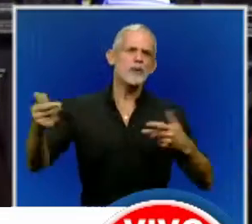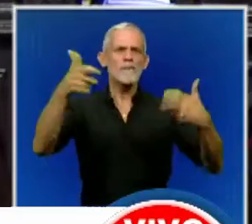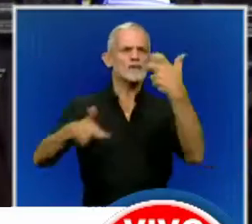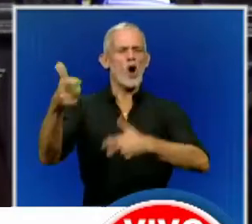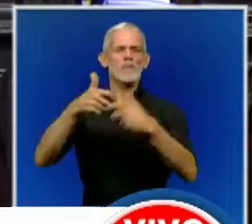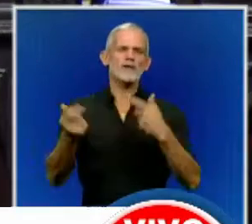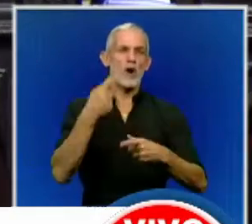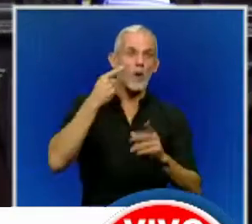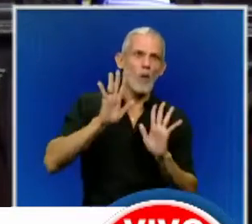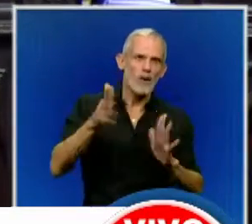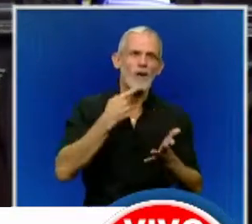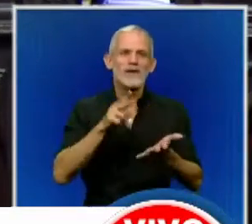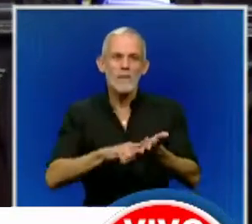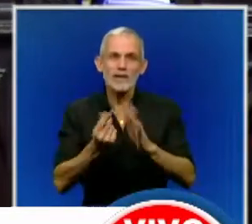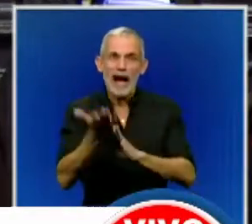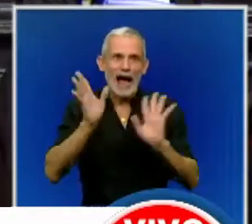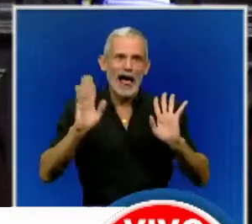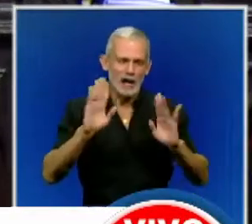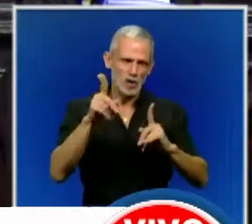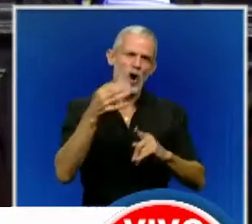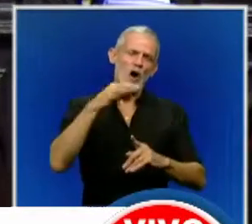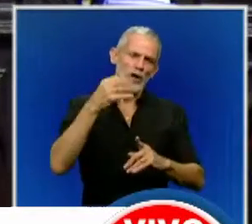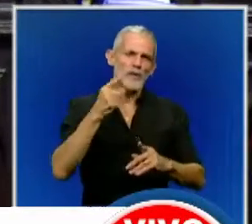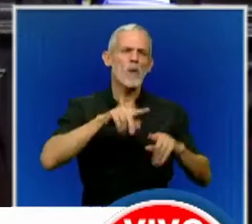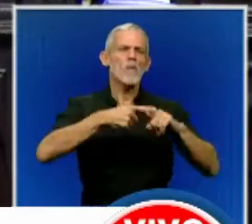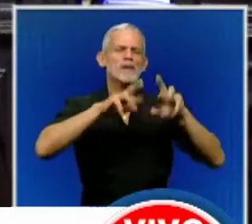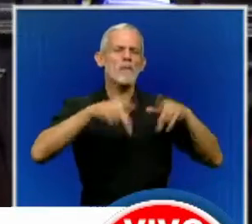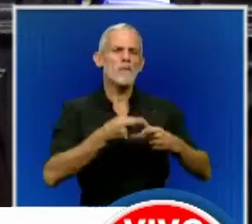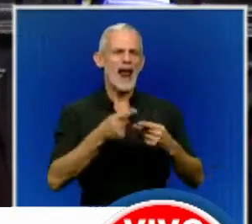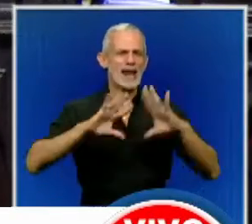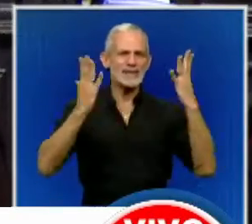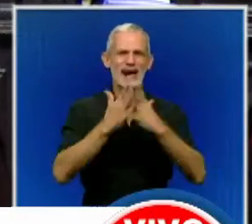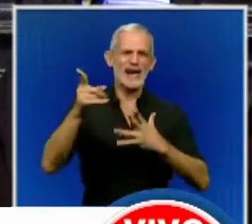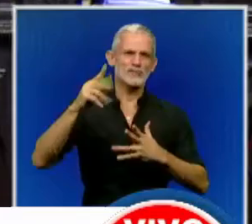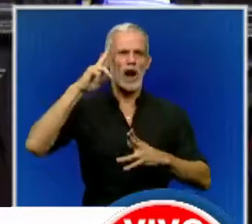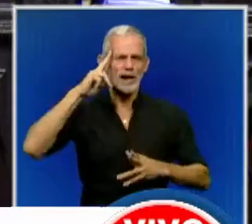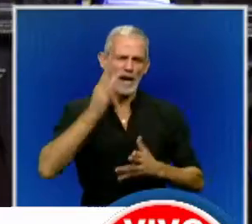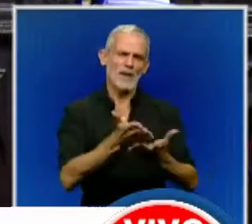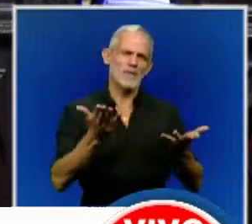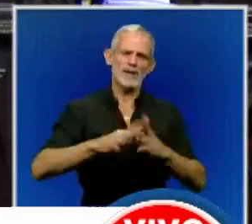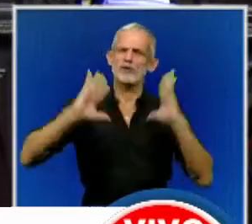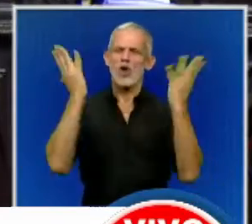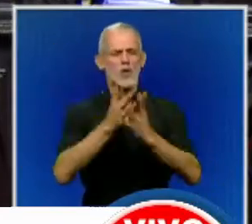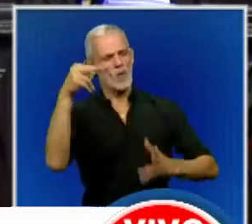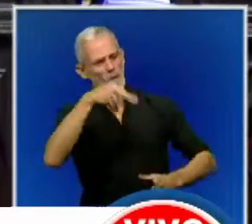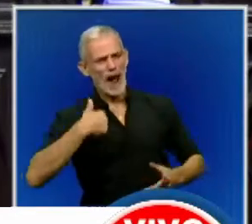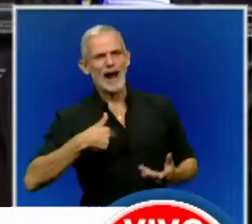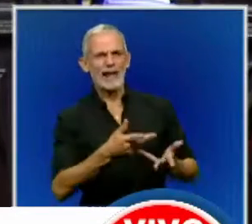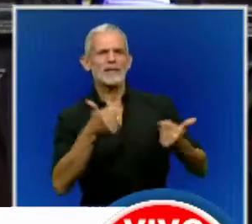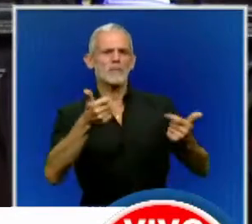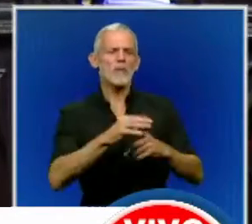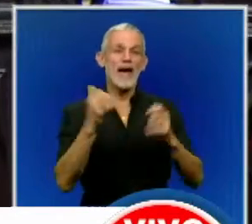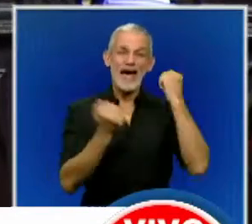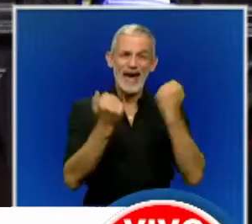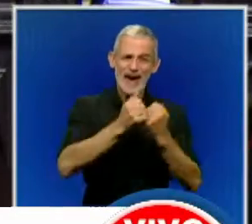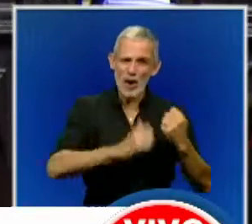ser prudente con los impuestos sin aumentarlos. Hay que tener una política internacional respetable, considerada en el mundo. Hay que tener una